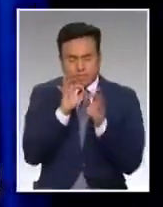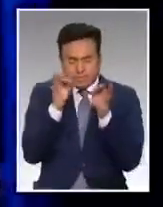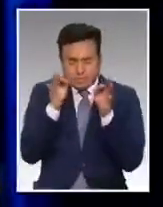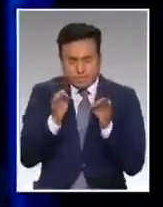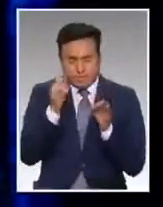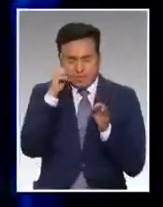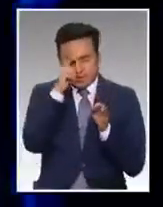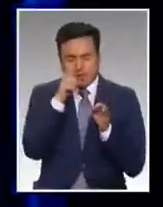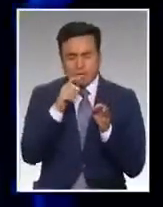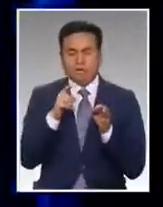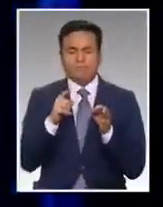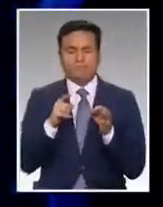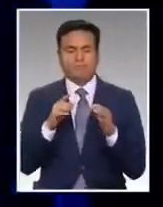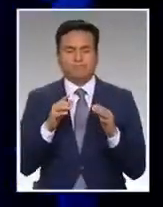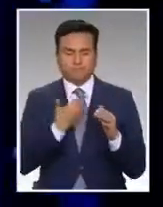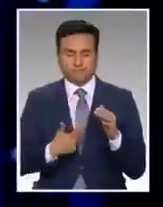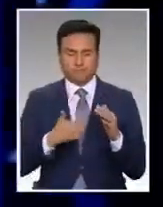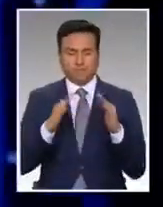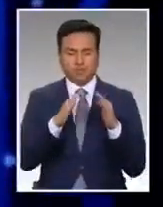el ejército con estos recursos no maneja armas